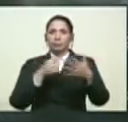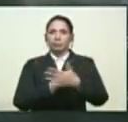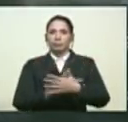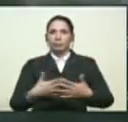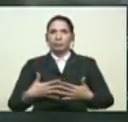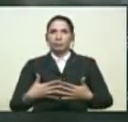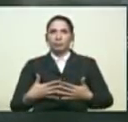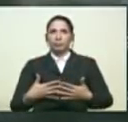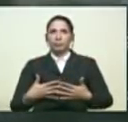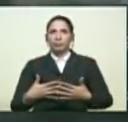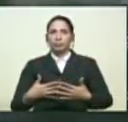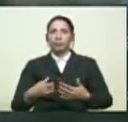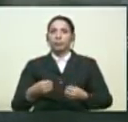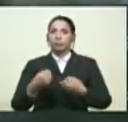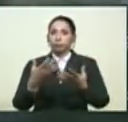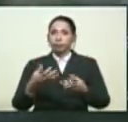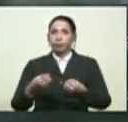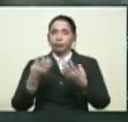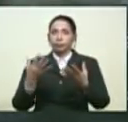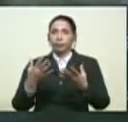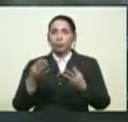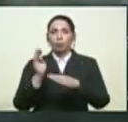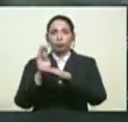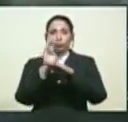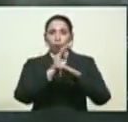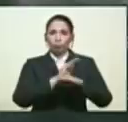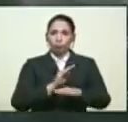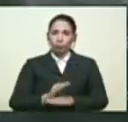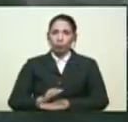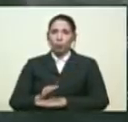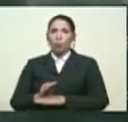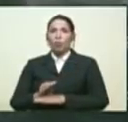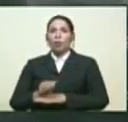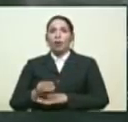Y así por el estilo, buscando las formas de proteger el ingreso.